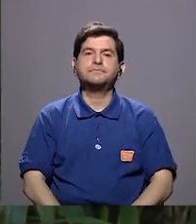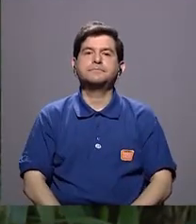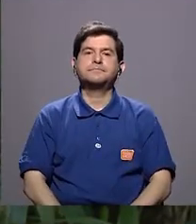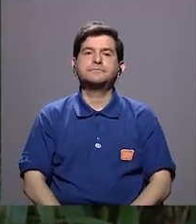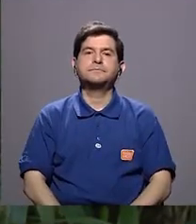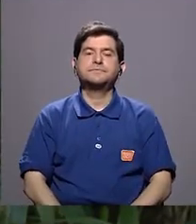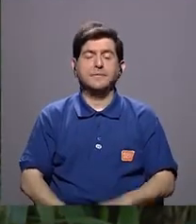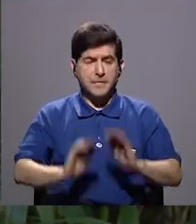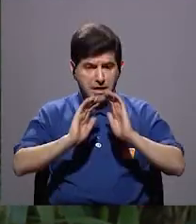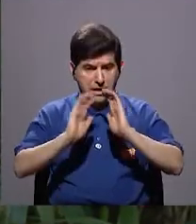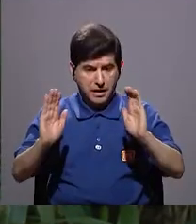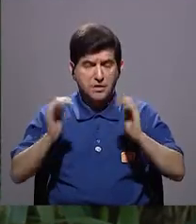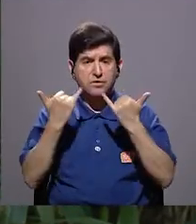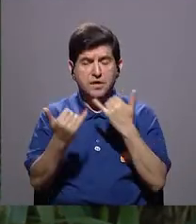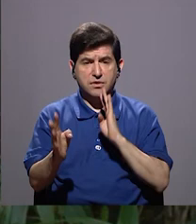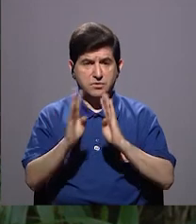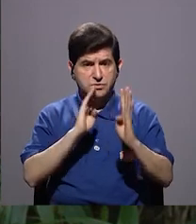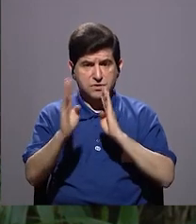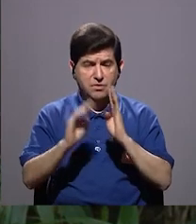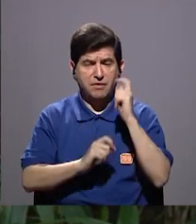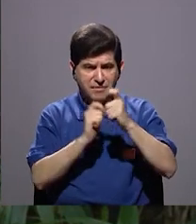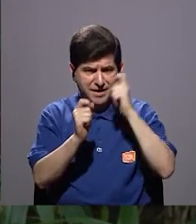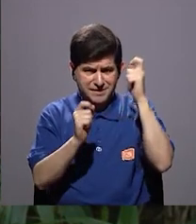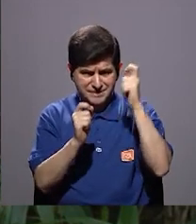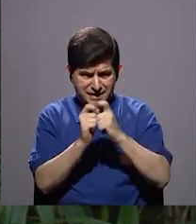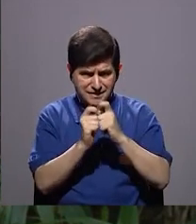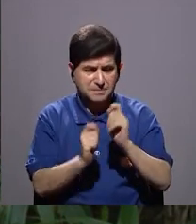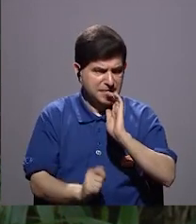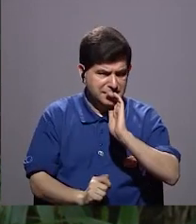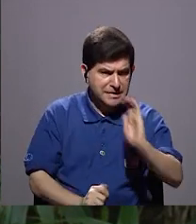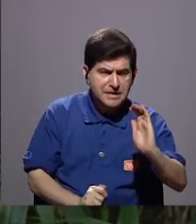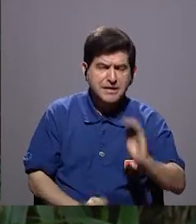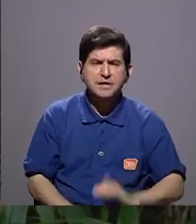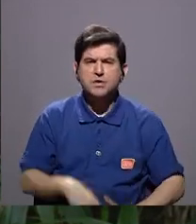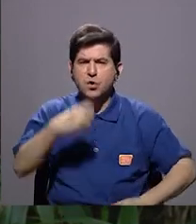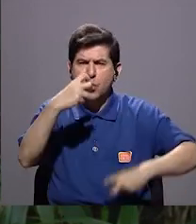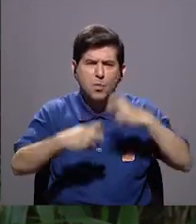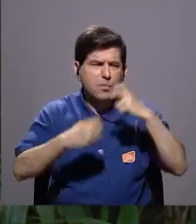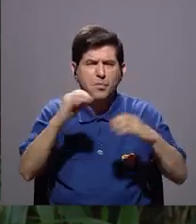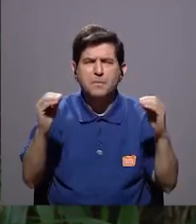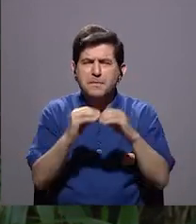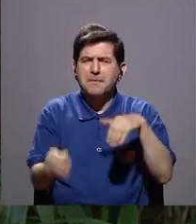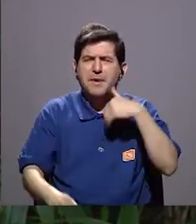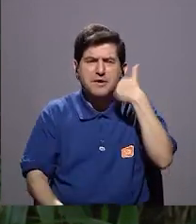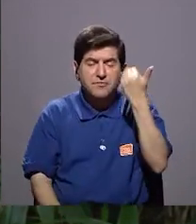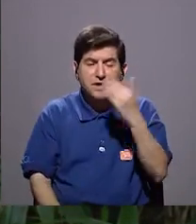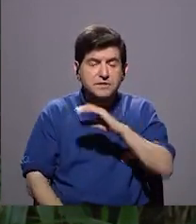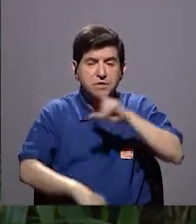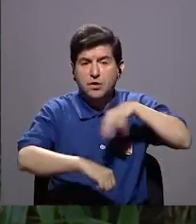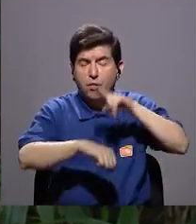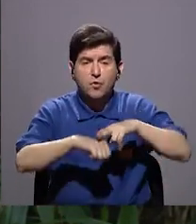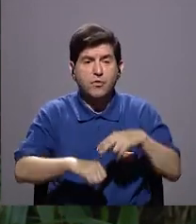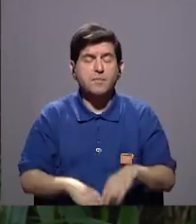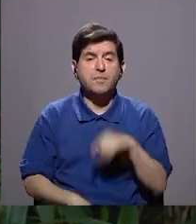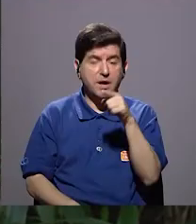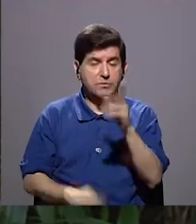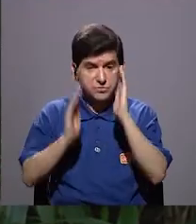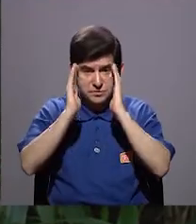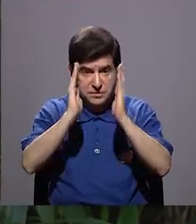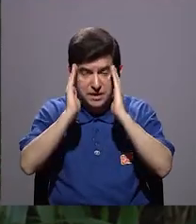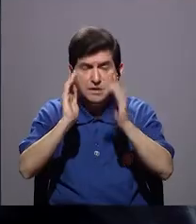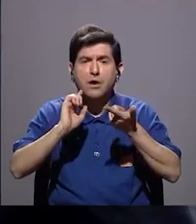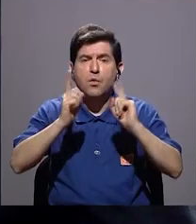Doctor, y en los niños, ahora que estamos hablando de esa edad específica, ¿cuáles son los trastornos que más frecuentemente a ustedes les corresponde